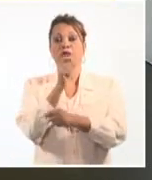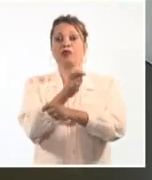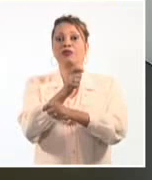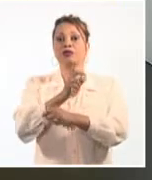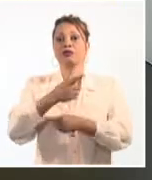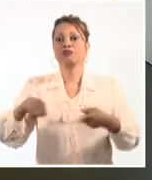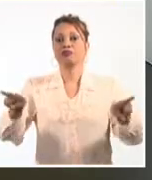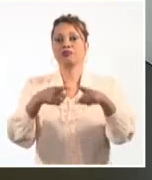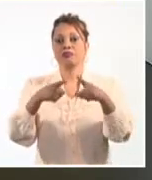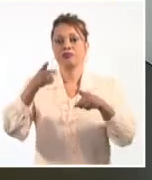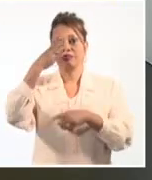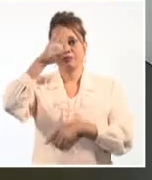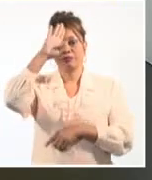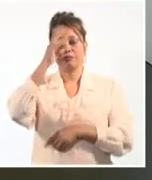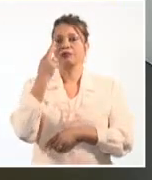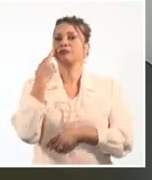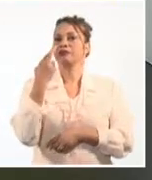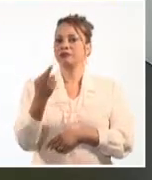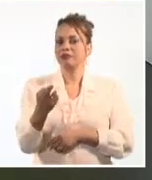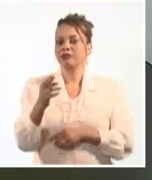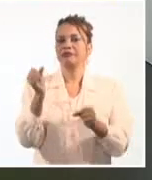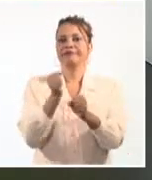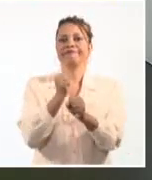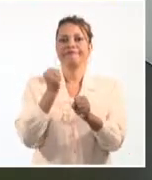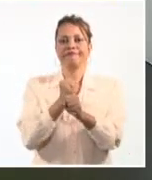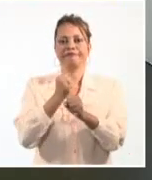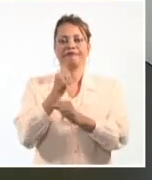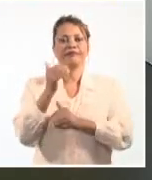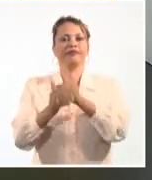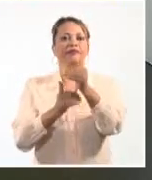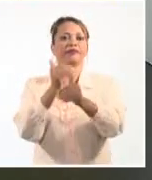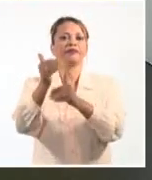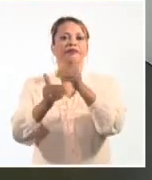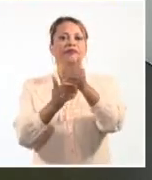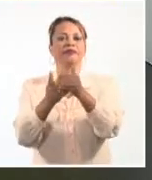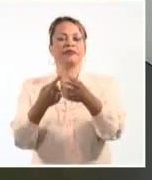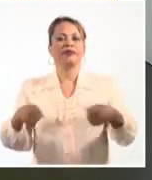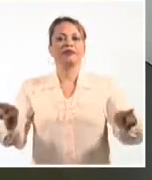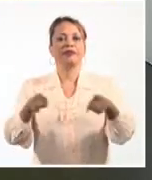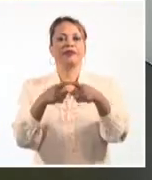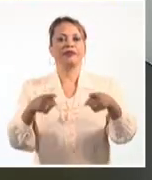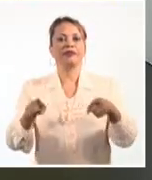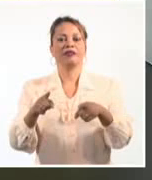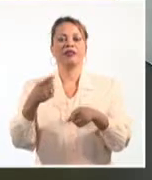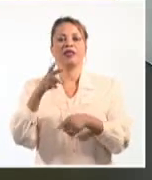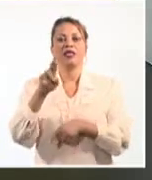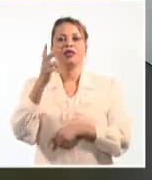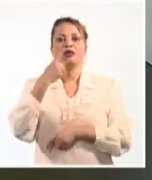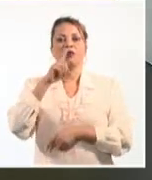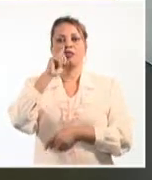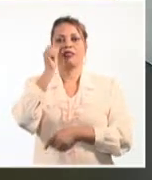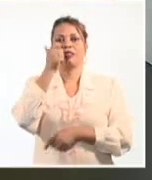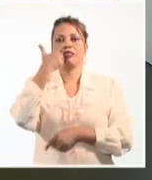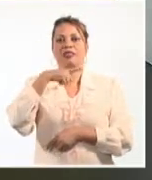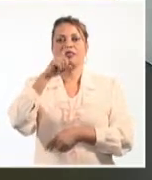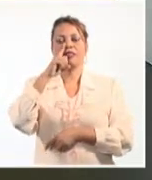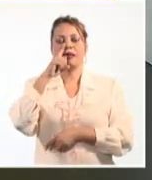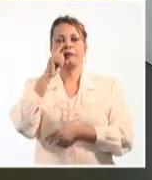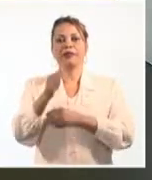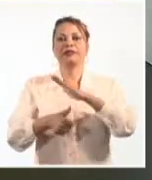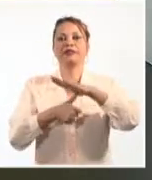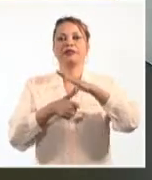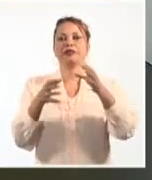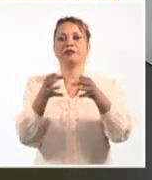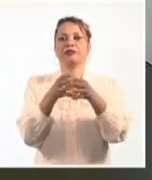del país. Su labor en la enseñanza trasciende al Conservatorio Amadeo Roldán, al ser la presidenta de la Comisión Nacional para